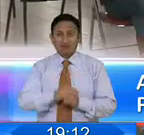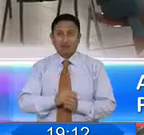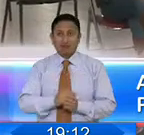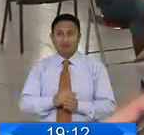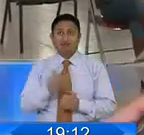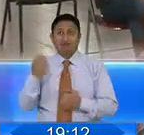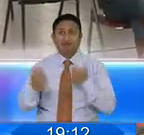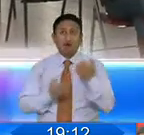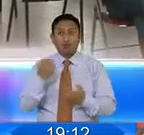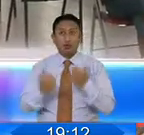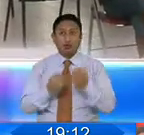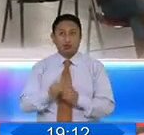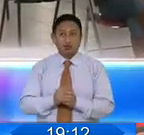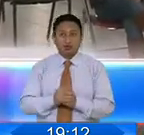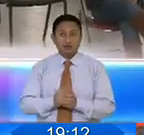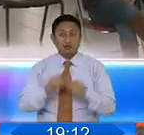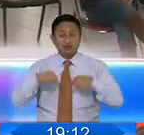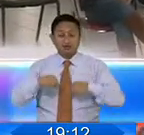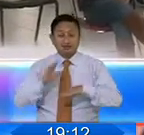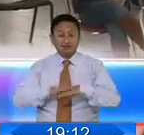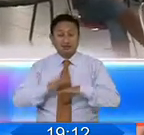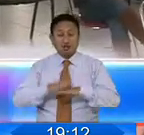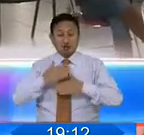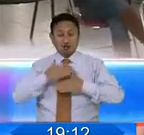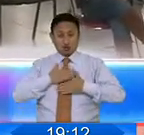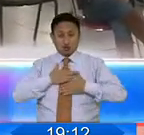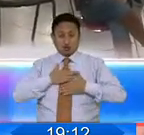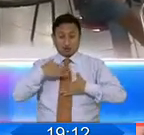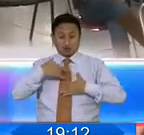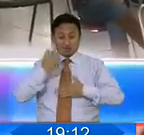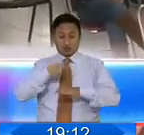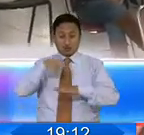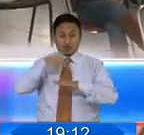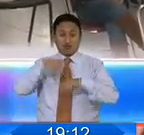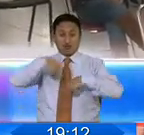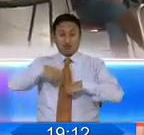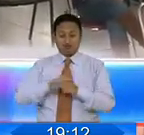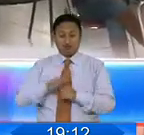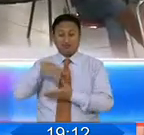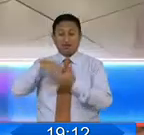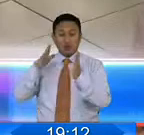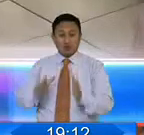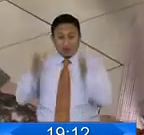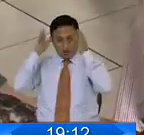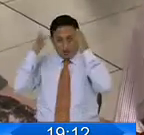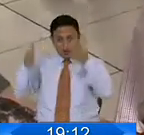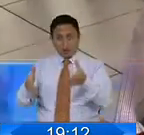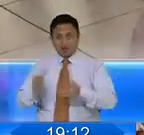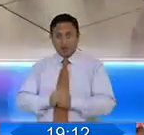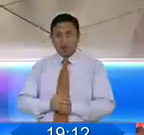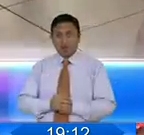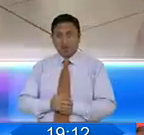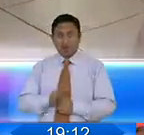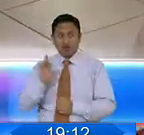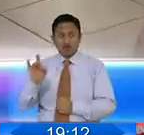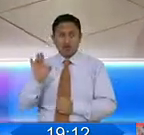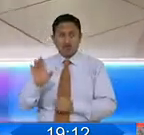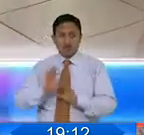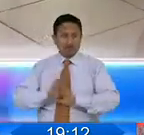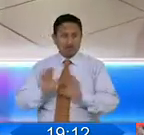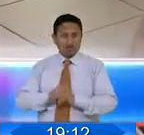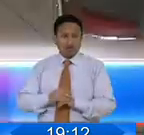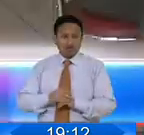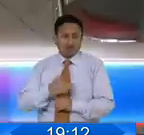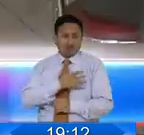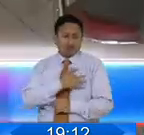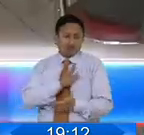Emocionada también, puesto que nosotros la razón de ser de nuestra profesión son nuestros estudiantes. Nada doloroso, creo que hay que mantenerse